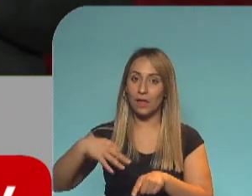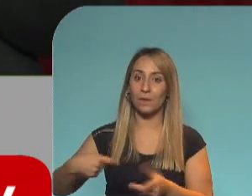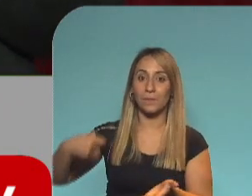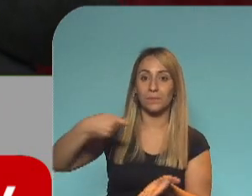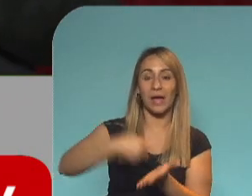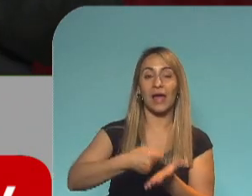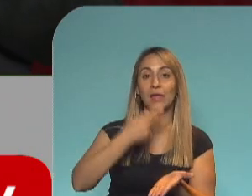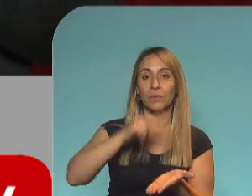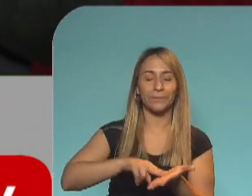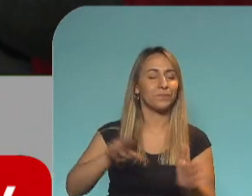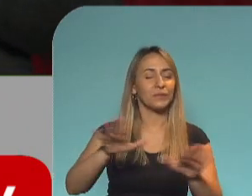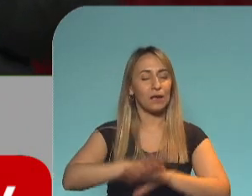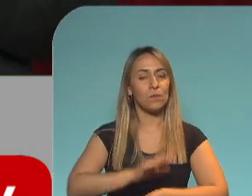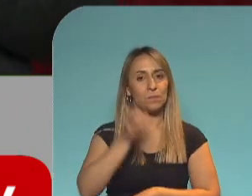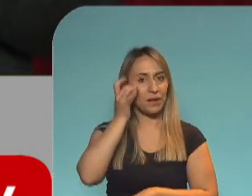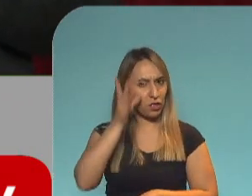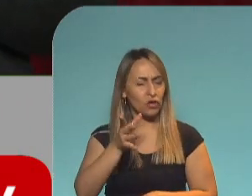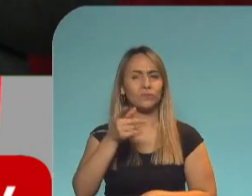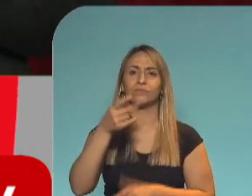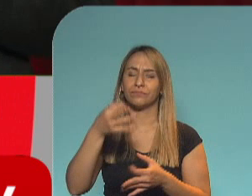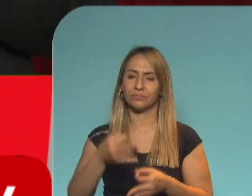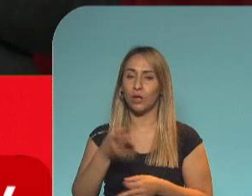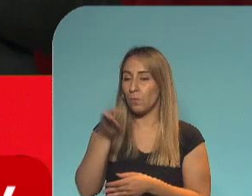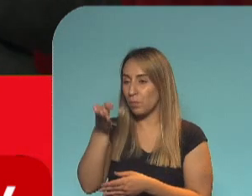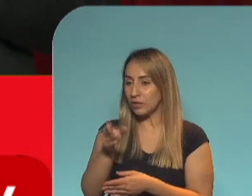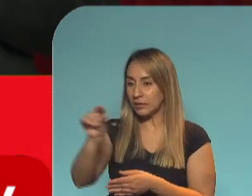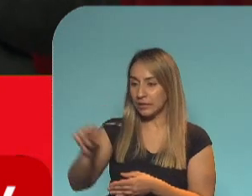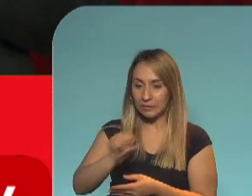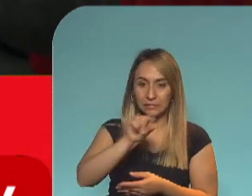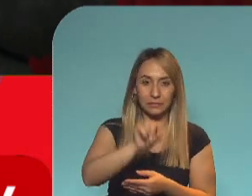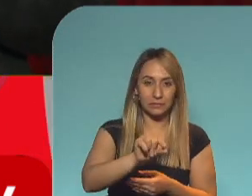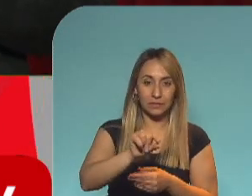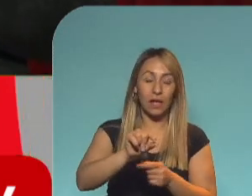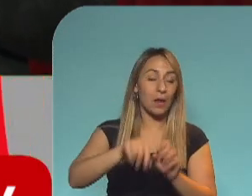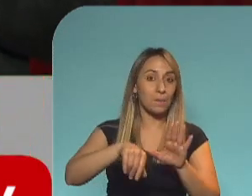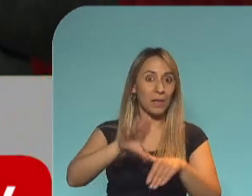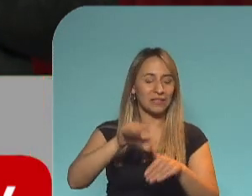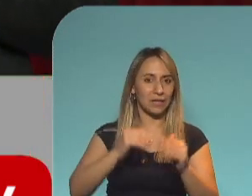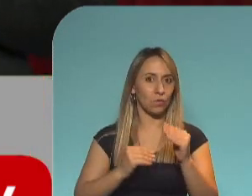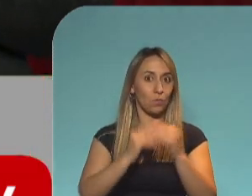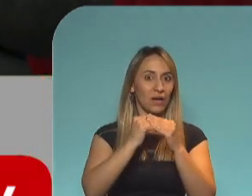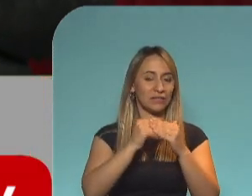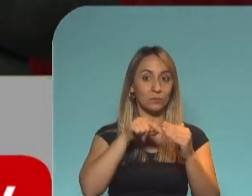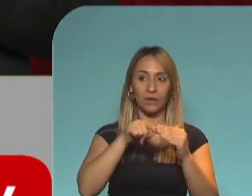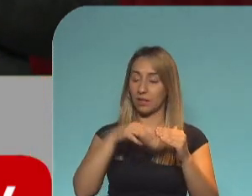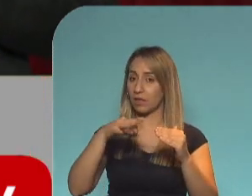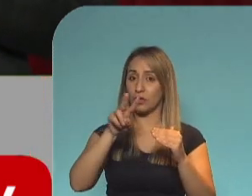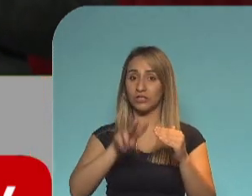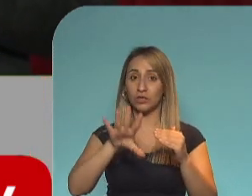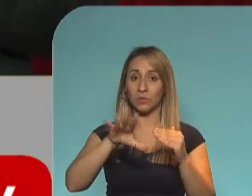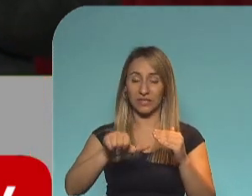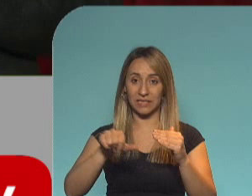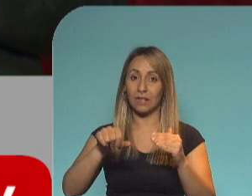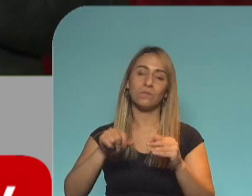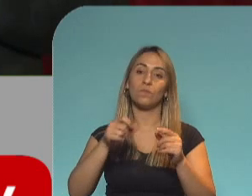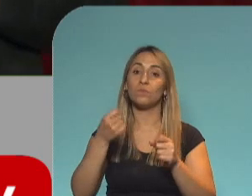impuesto, ese porcentaje más alto a partir de la fortuna que poseen. Son más de, como vos dijiste, 3.000